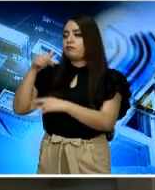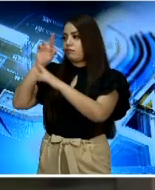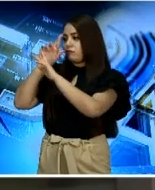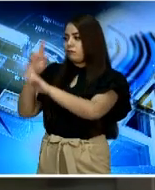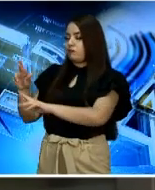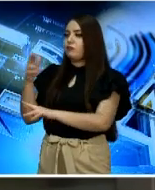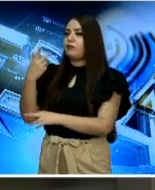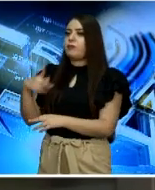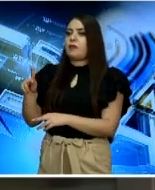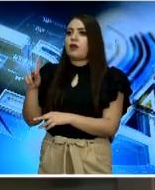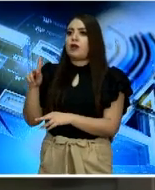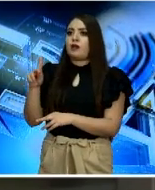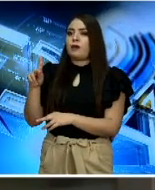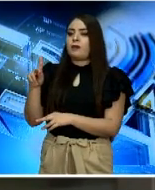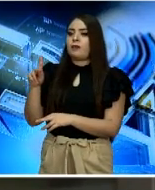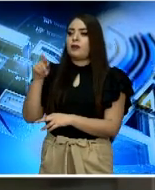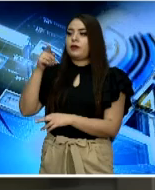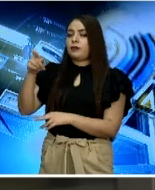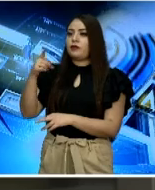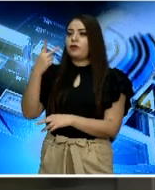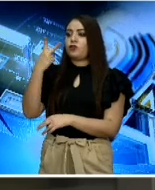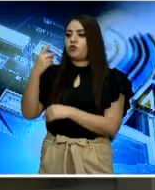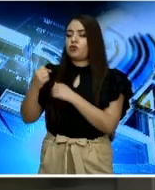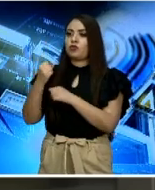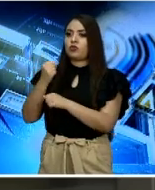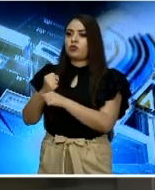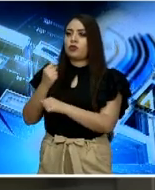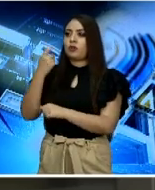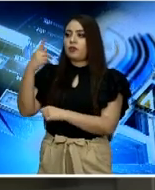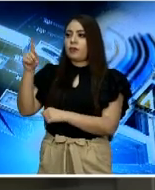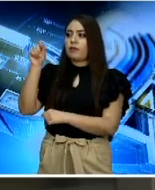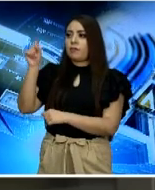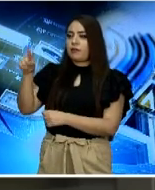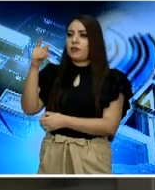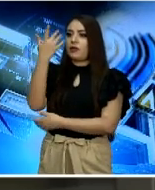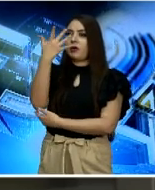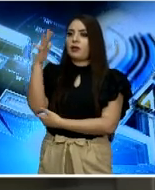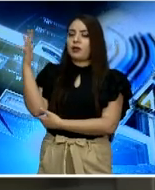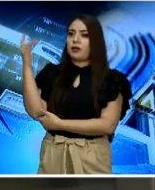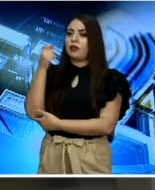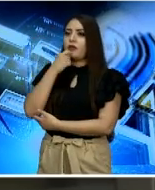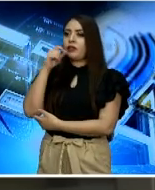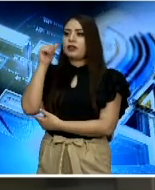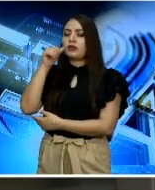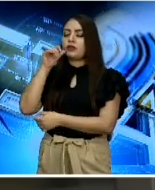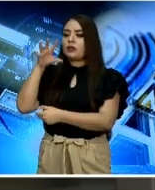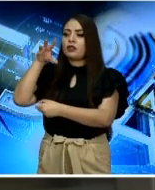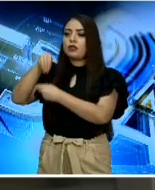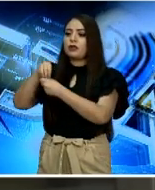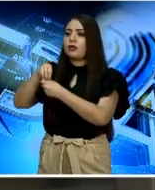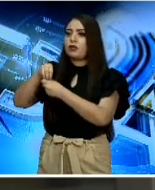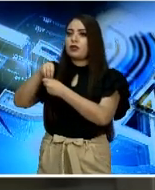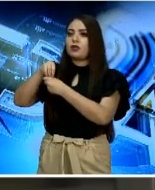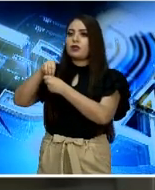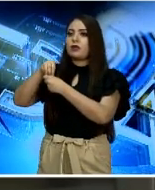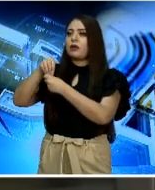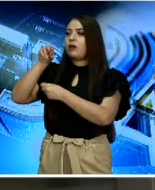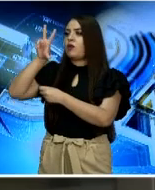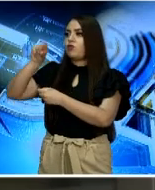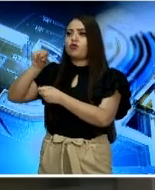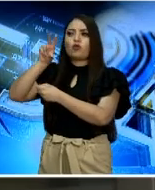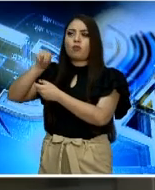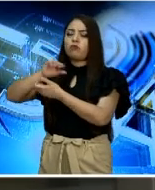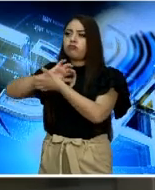ha cursado 2 años de preescolar en ese mismo kinder, siempre con base a la inclusión, equidad, tolerancia, no discriminación y convivencia